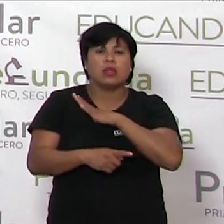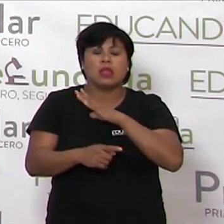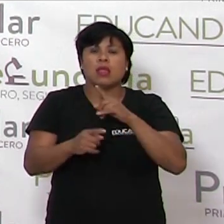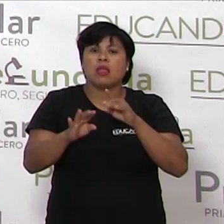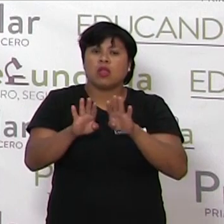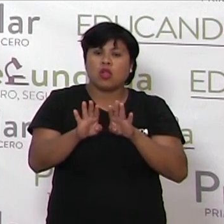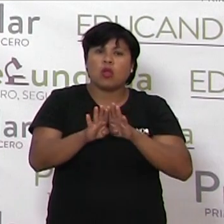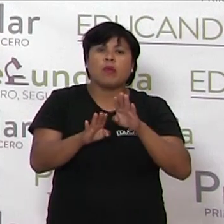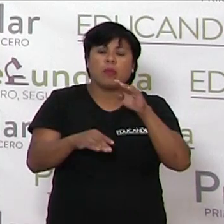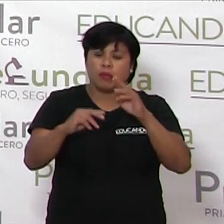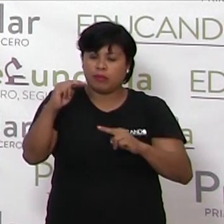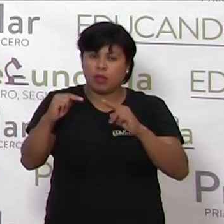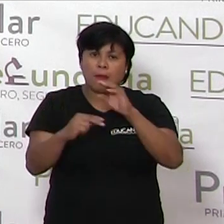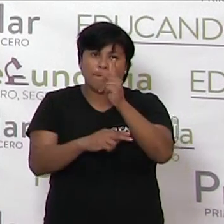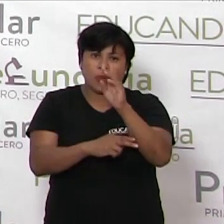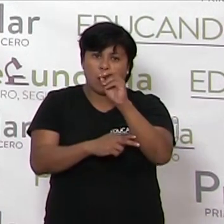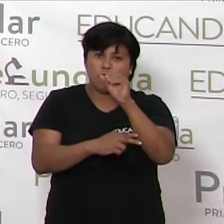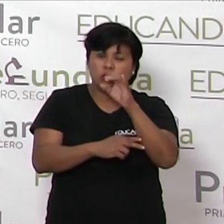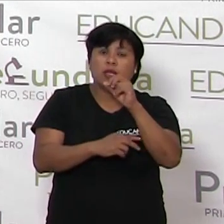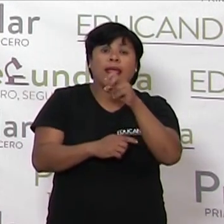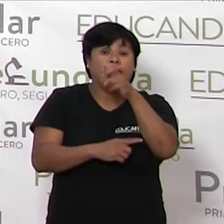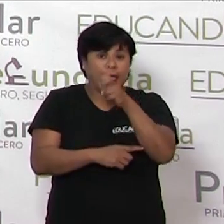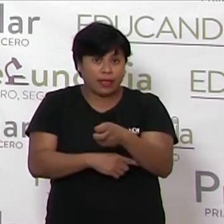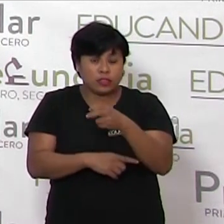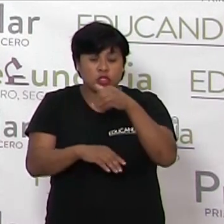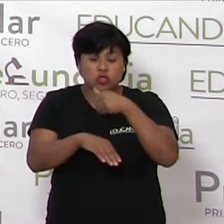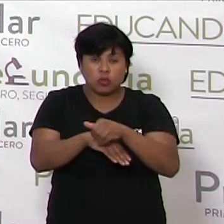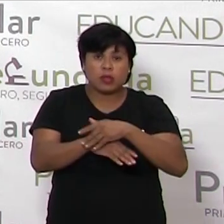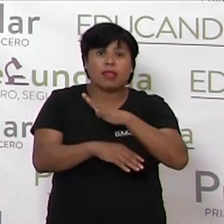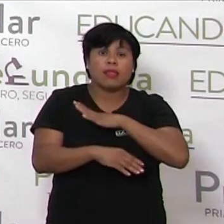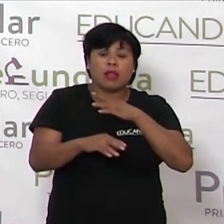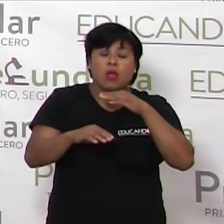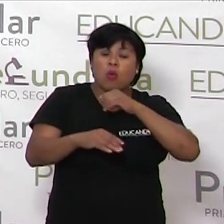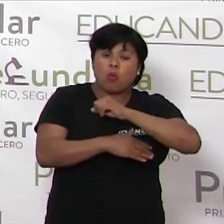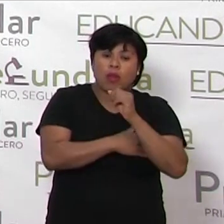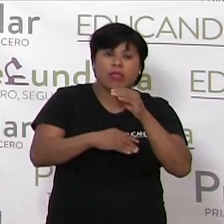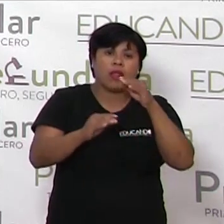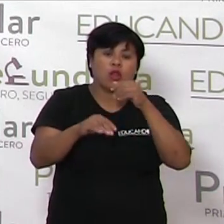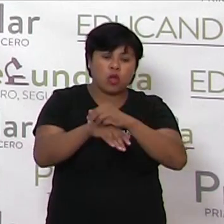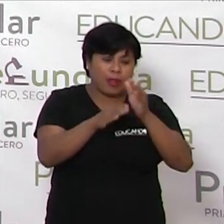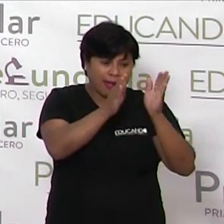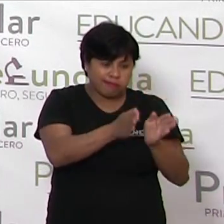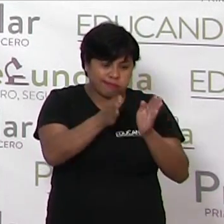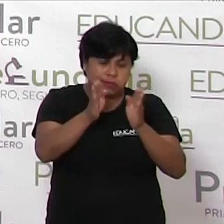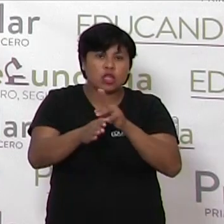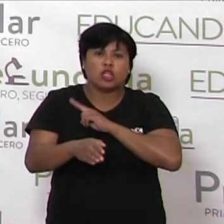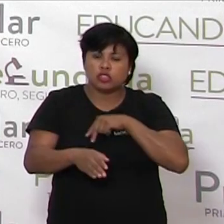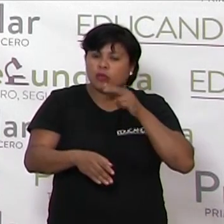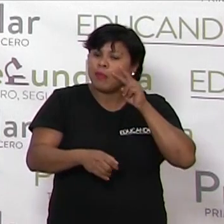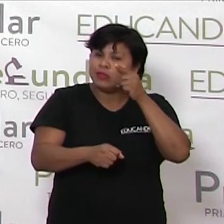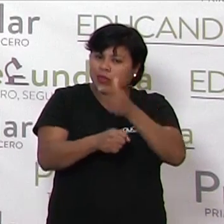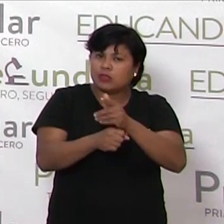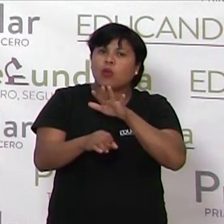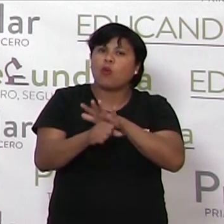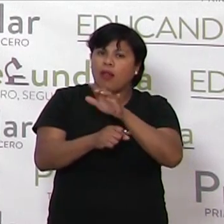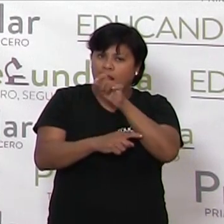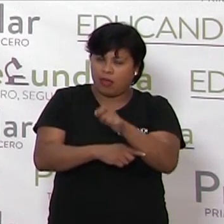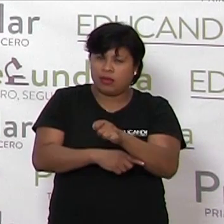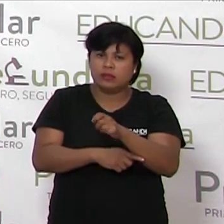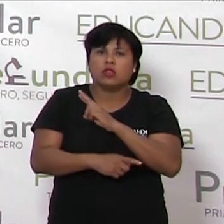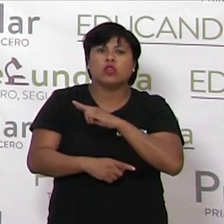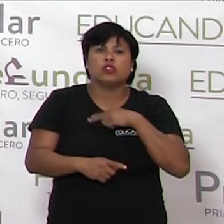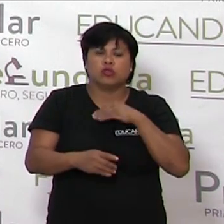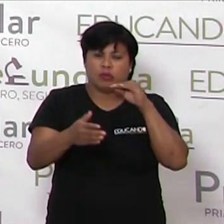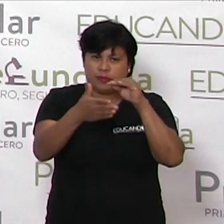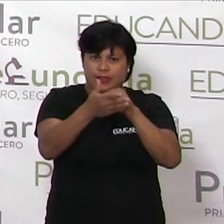de proporcionalidad. Es decir, estos números guardan una relación entre sí y la vamos a descubrir. ¿Cuál es esa relación?